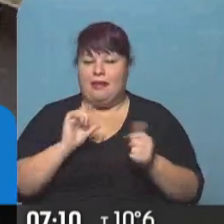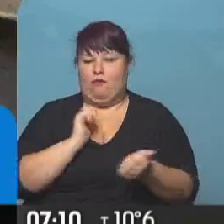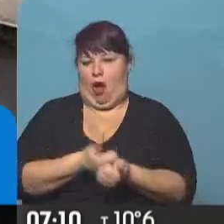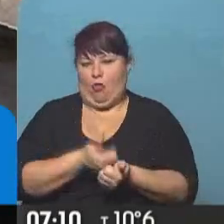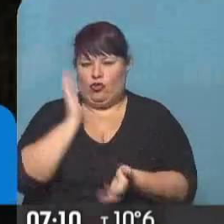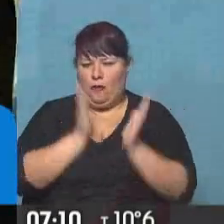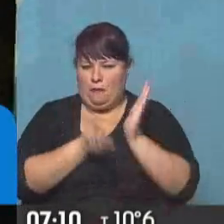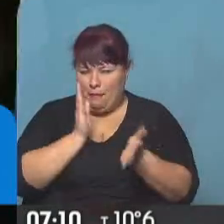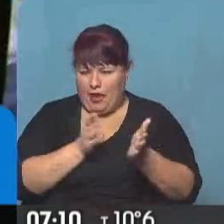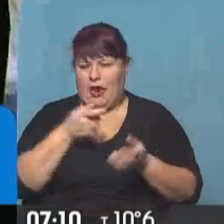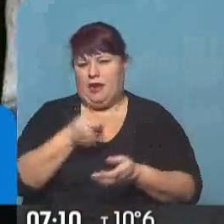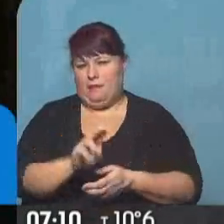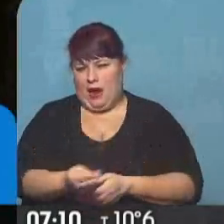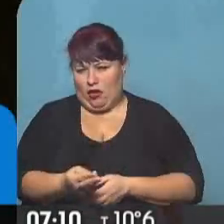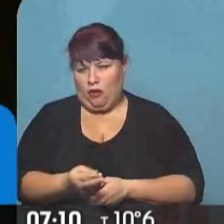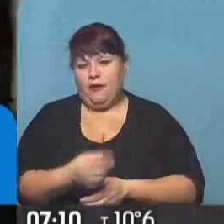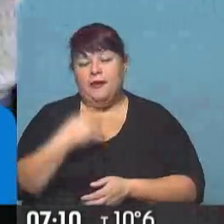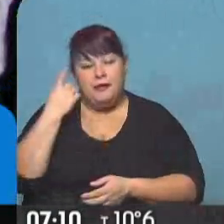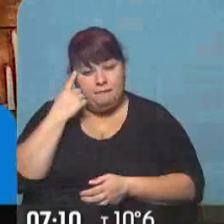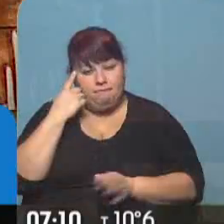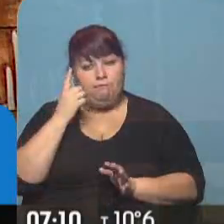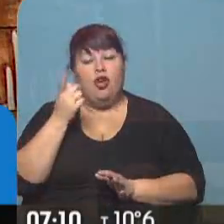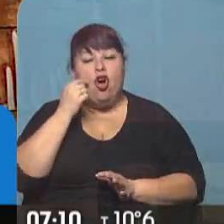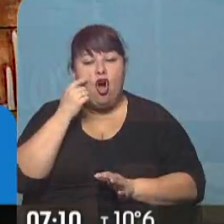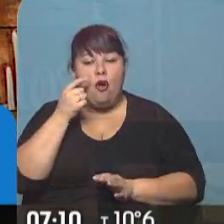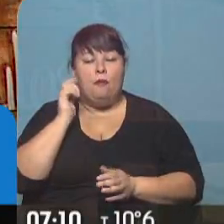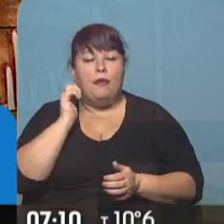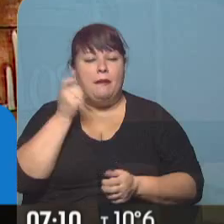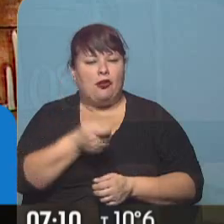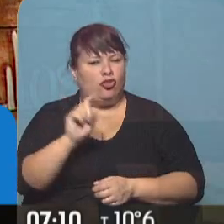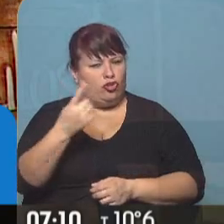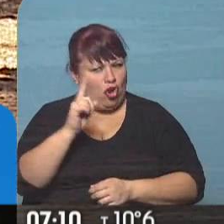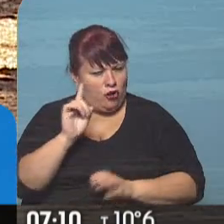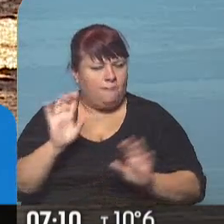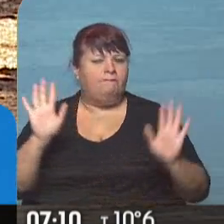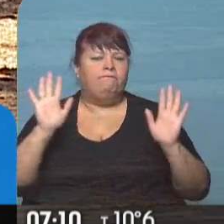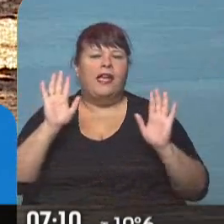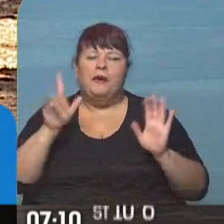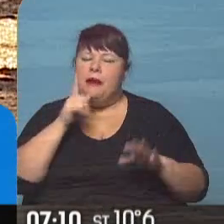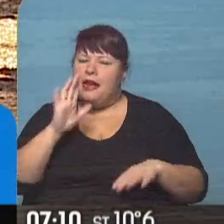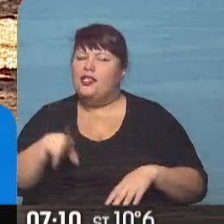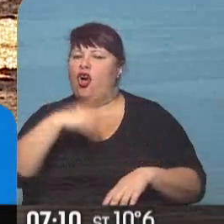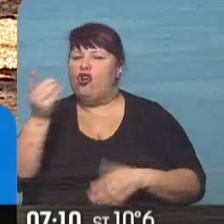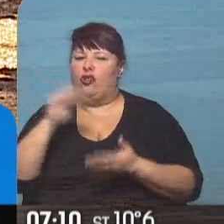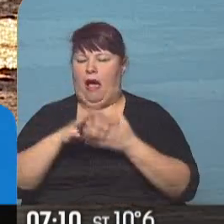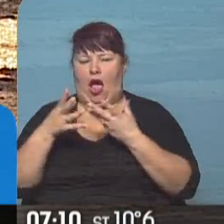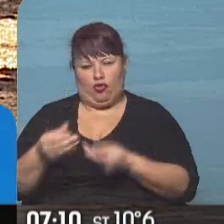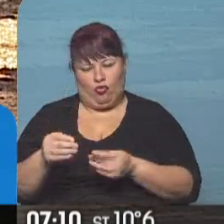abusada, golpeada y asesinada. Consideran que el hombre que la mató no actuó solo y que al menos participó una